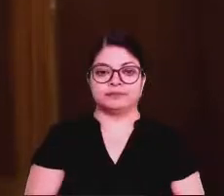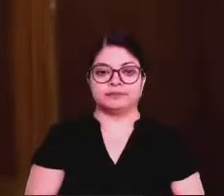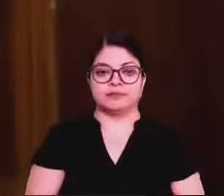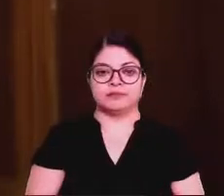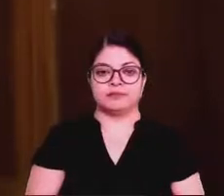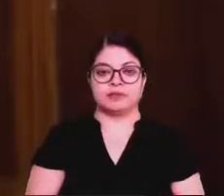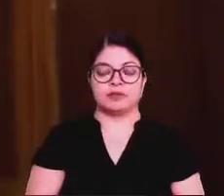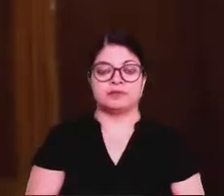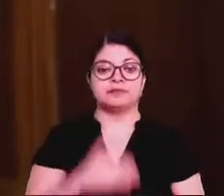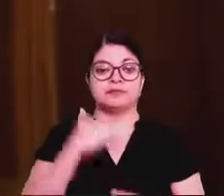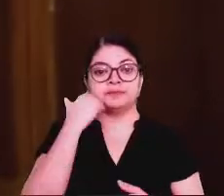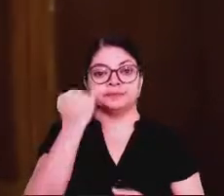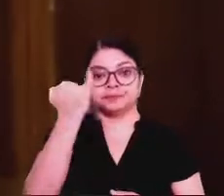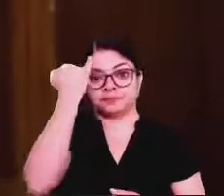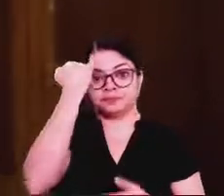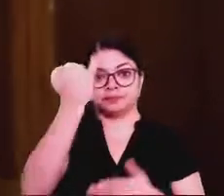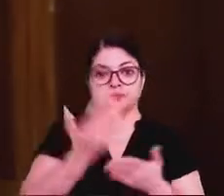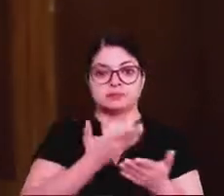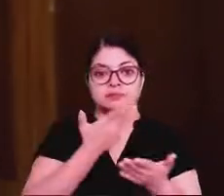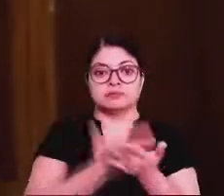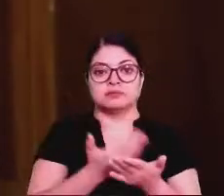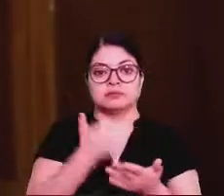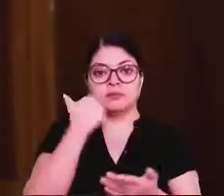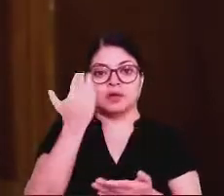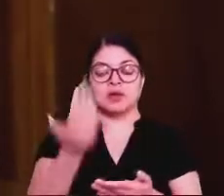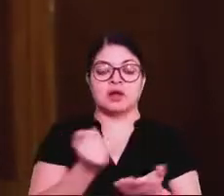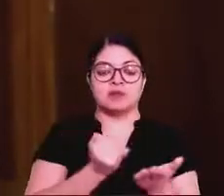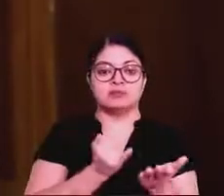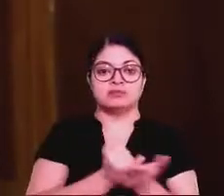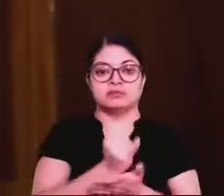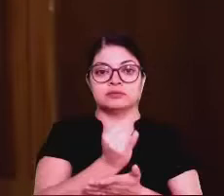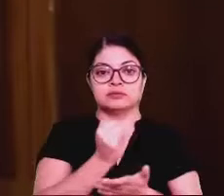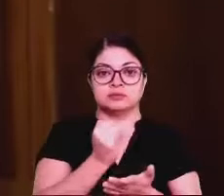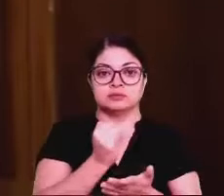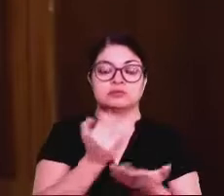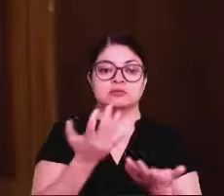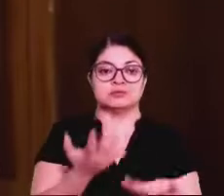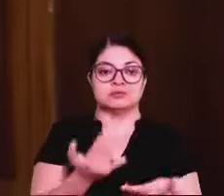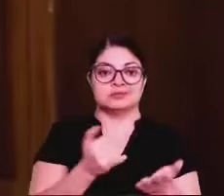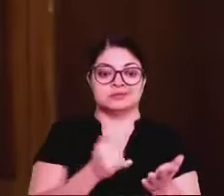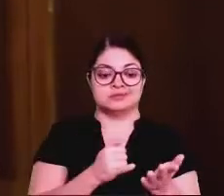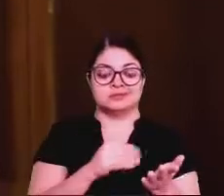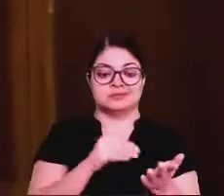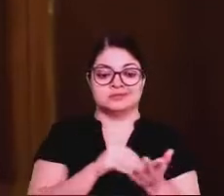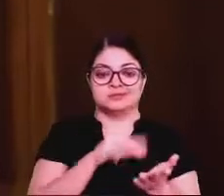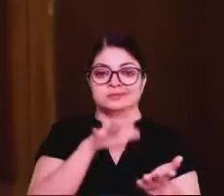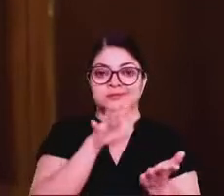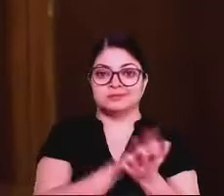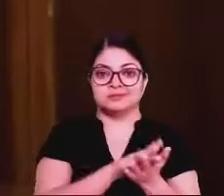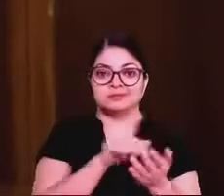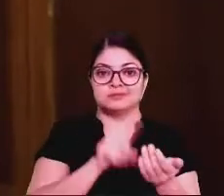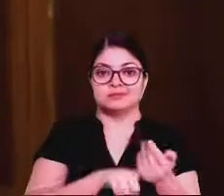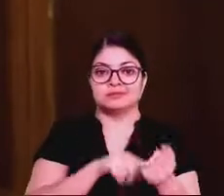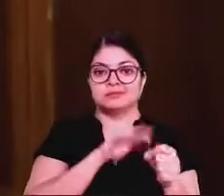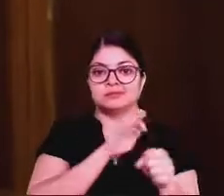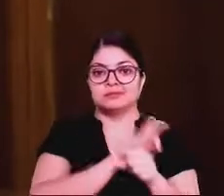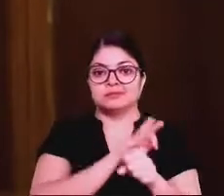la presente iniciativa con proyecto de decreto a efecto de establecer mecanismos de